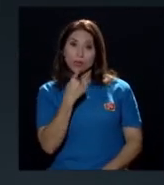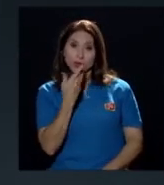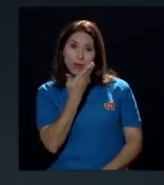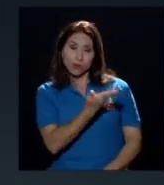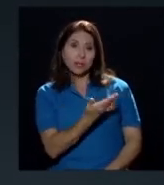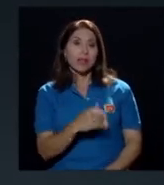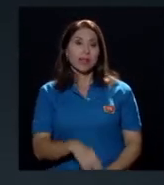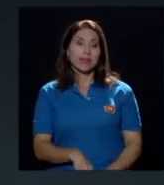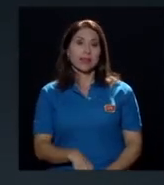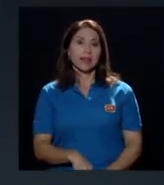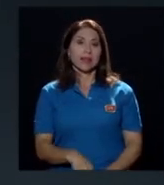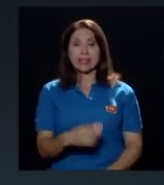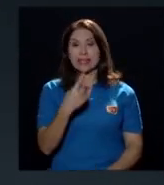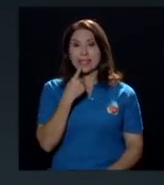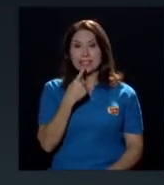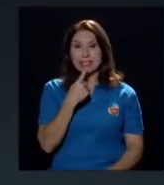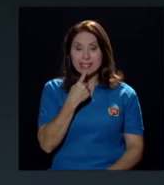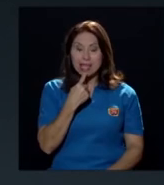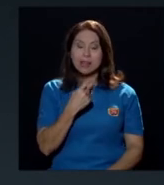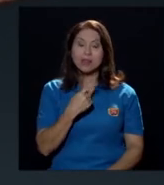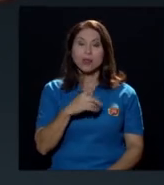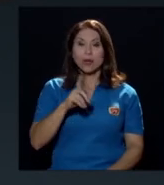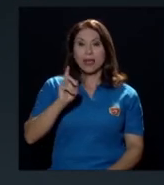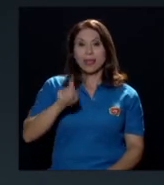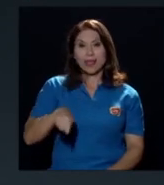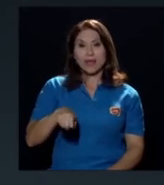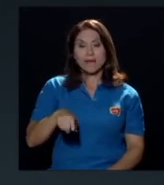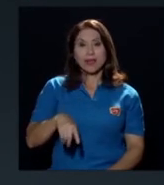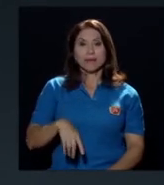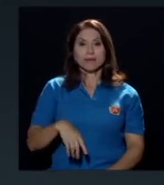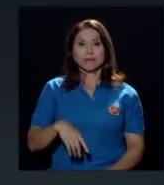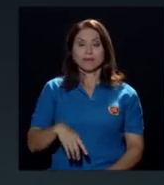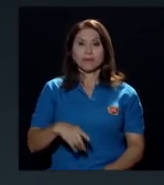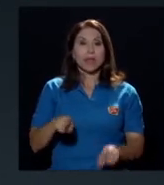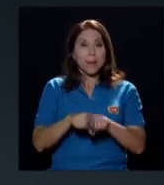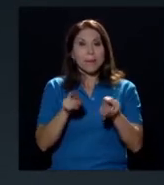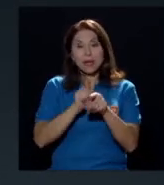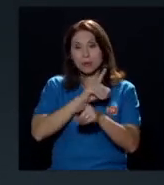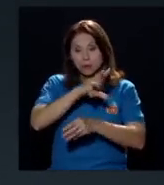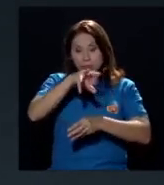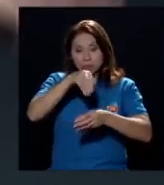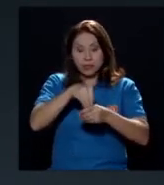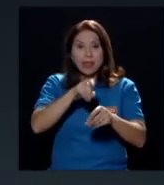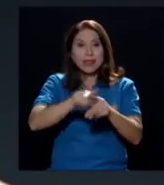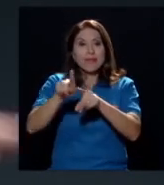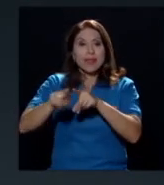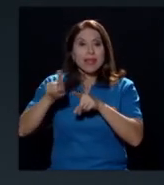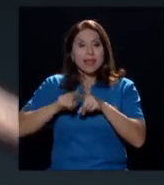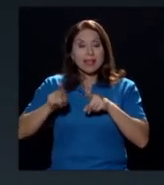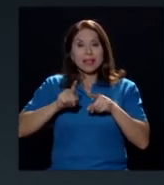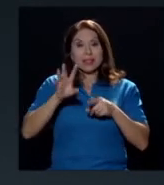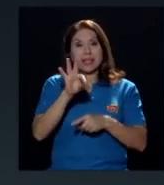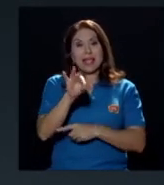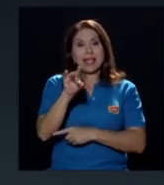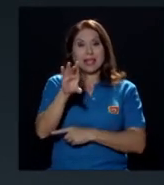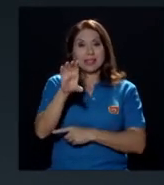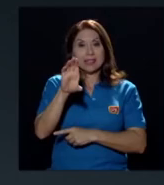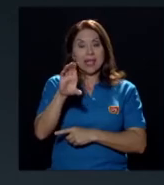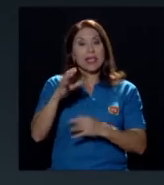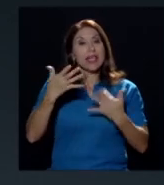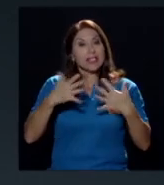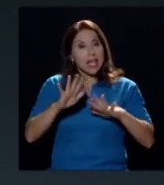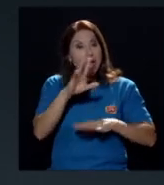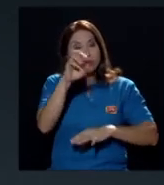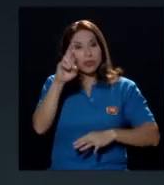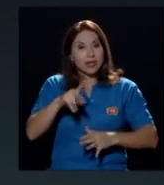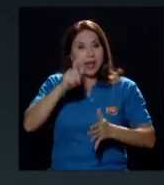tocaba mencionar los tratados que Costa Rica ha firmado y que continuó firmando después de